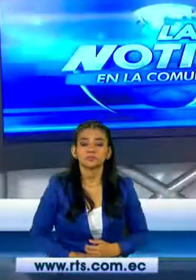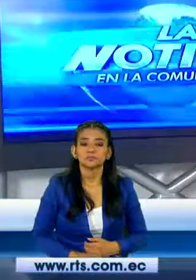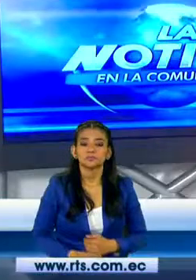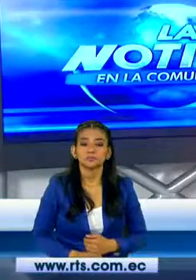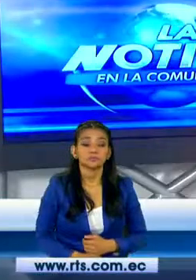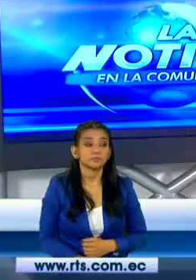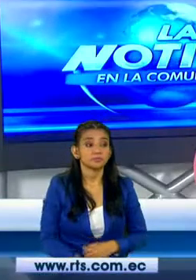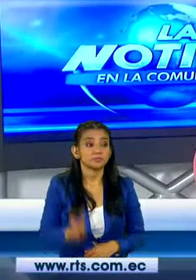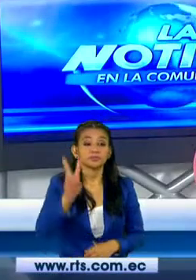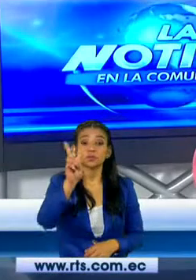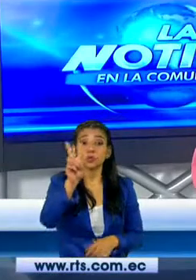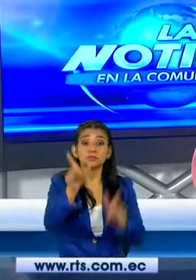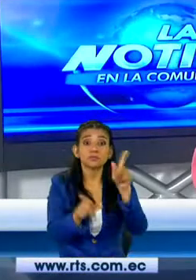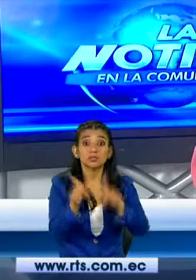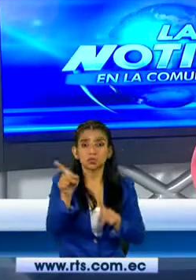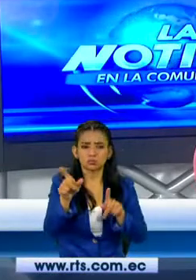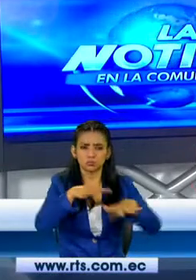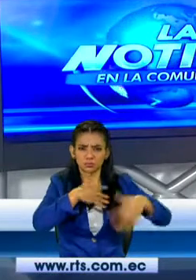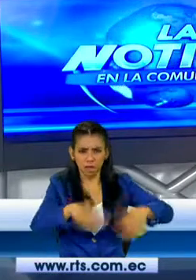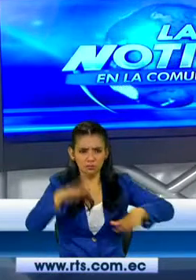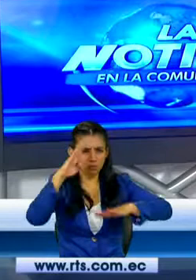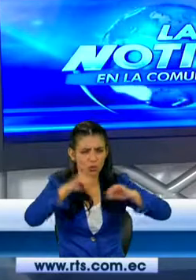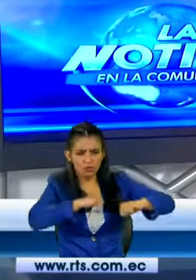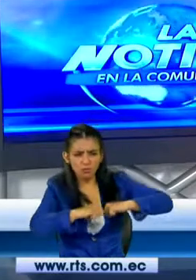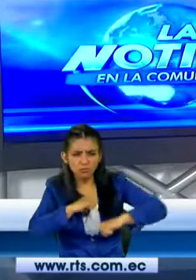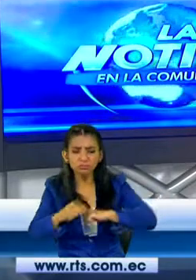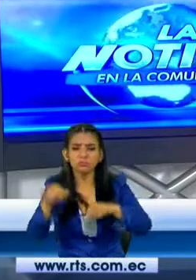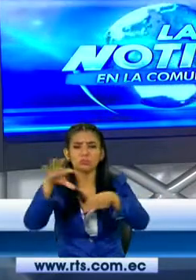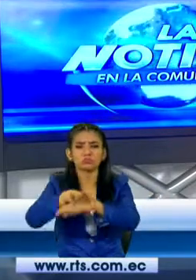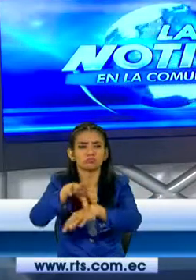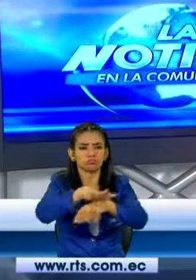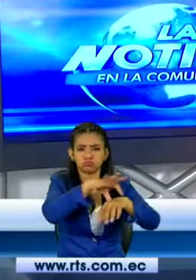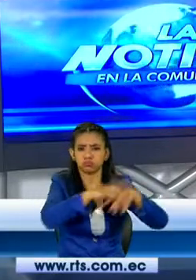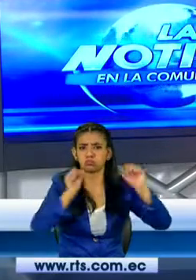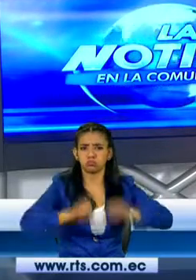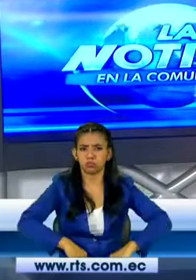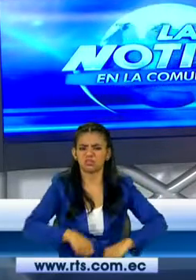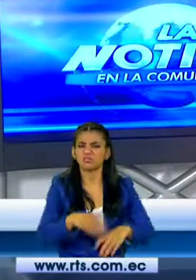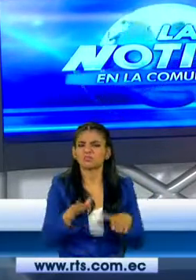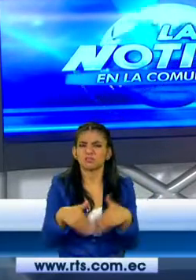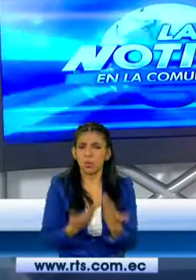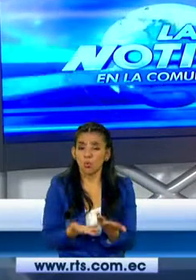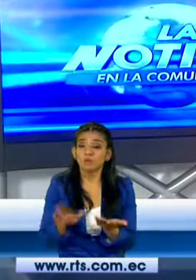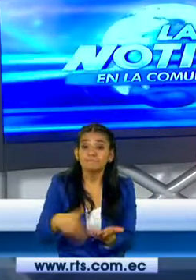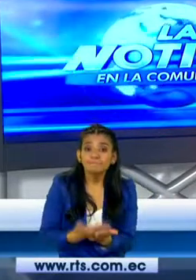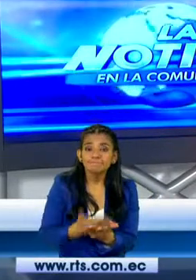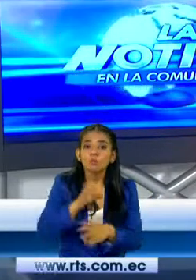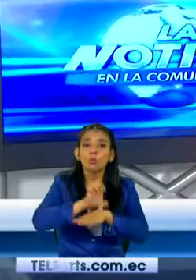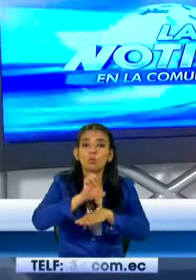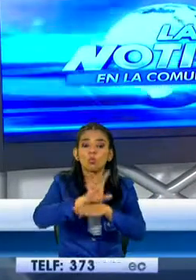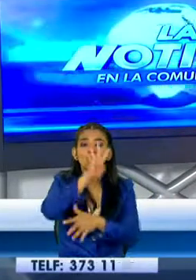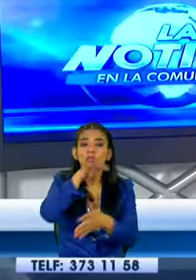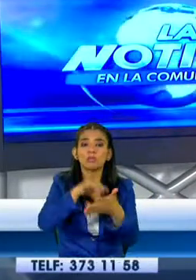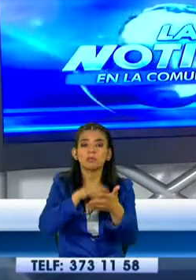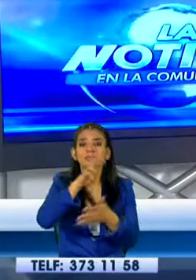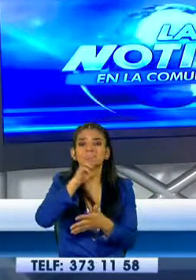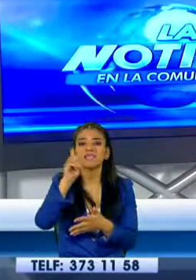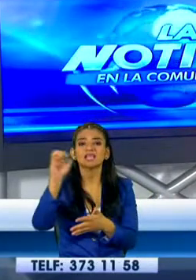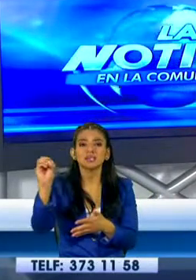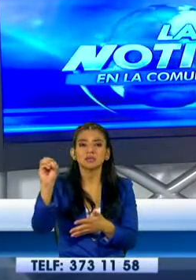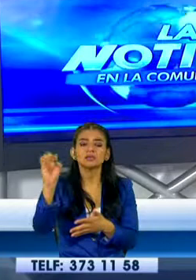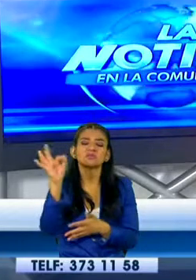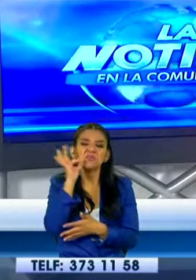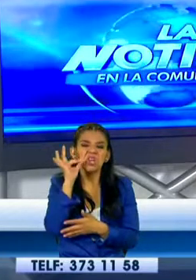Dos personas fueron detenidas durante operativos de rutina por la policía antinarcóticos. Ellas pretendían ingresar al Ecuador 4.641 gramos de